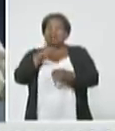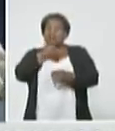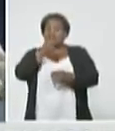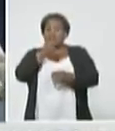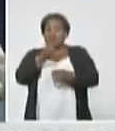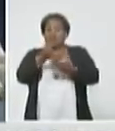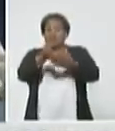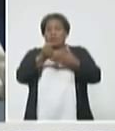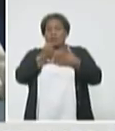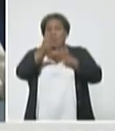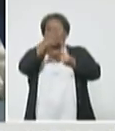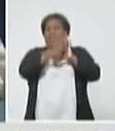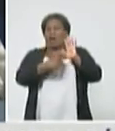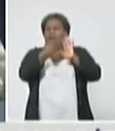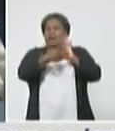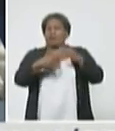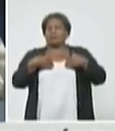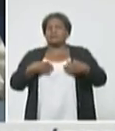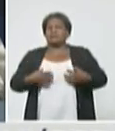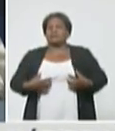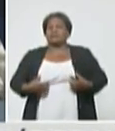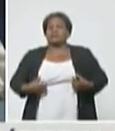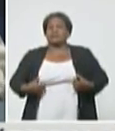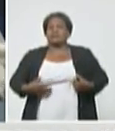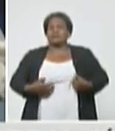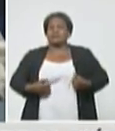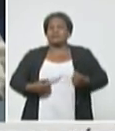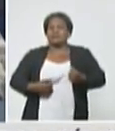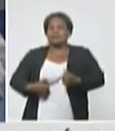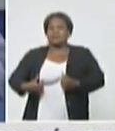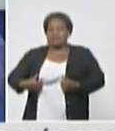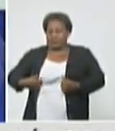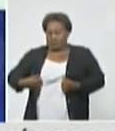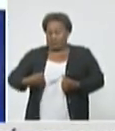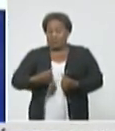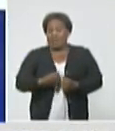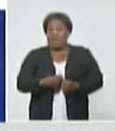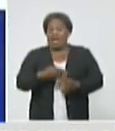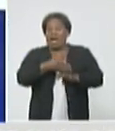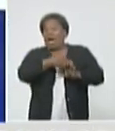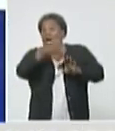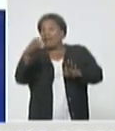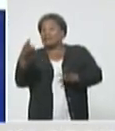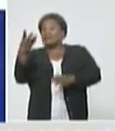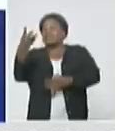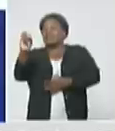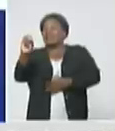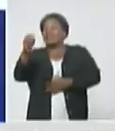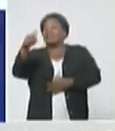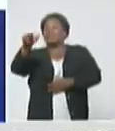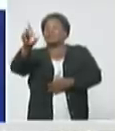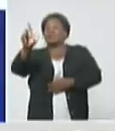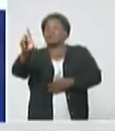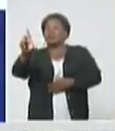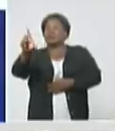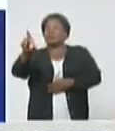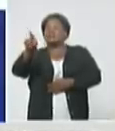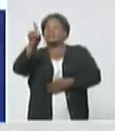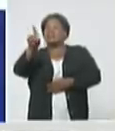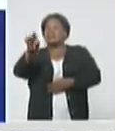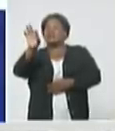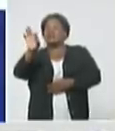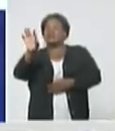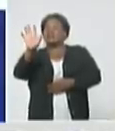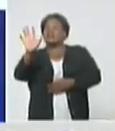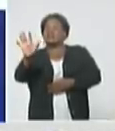tablita que está puesta ahí, hasta el 30 de julio se mantienen los 185 países